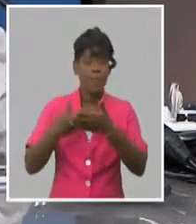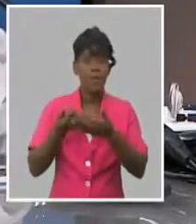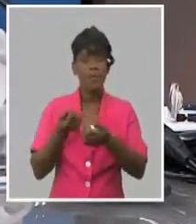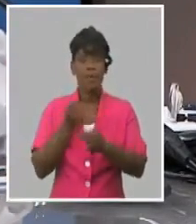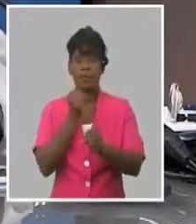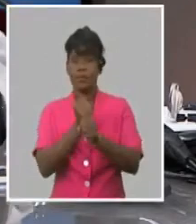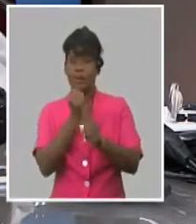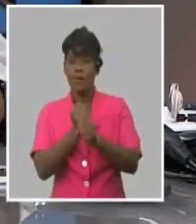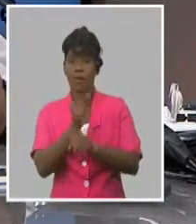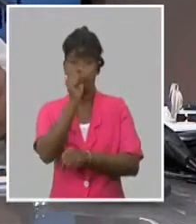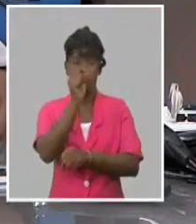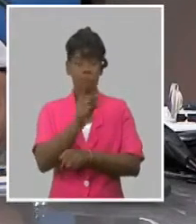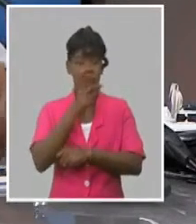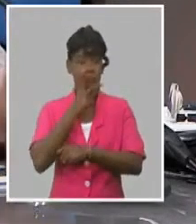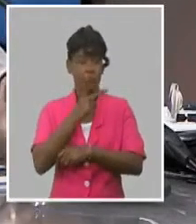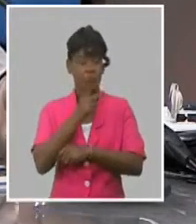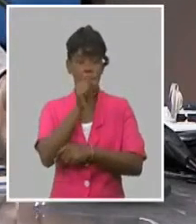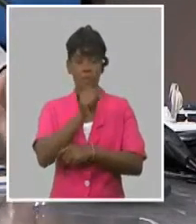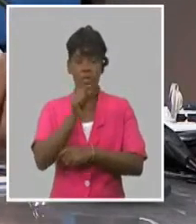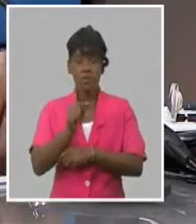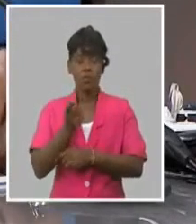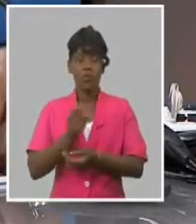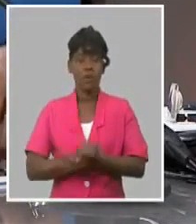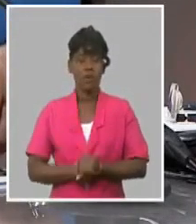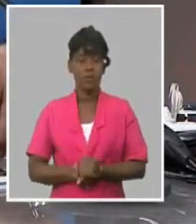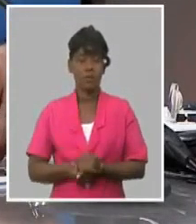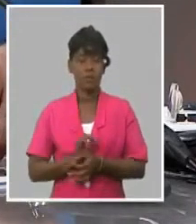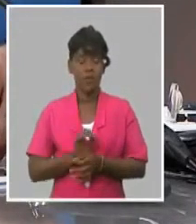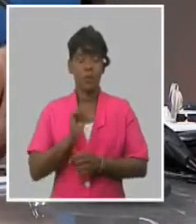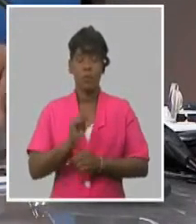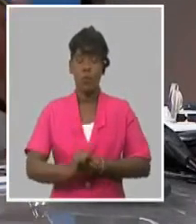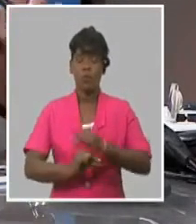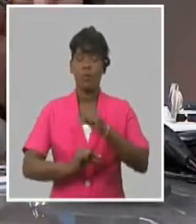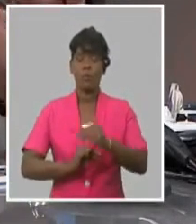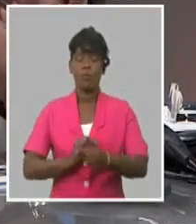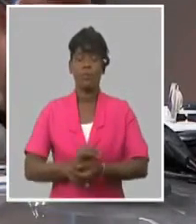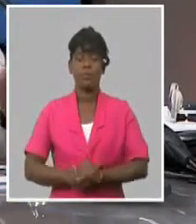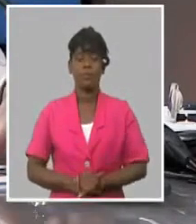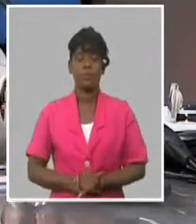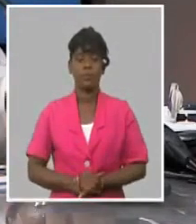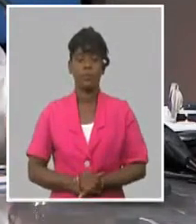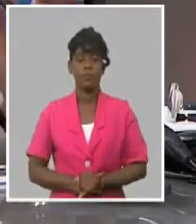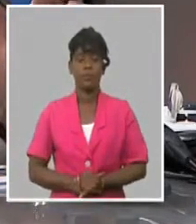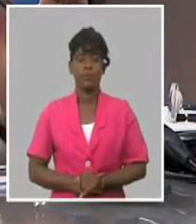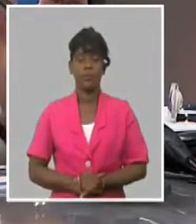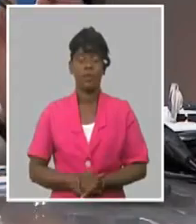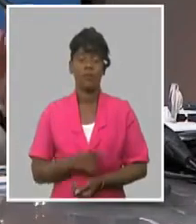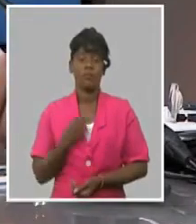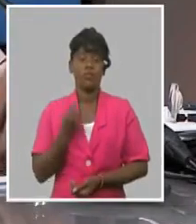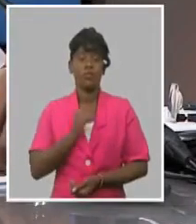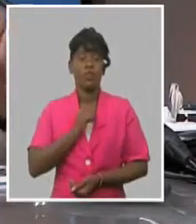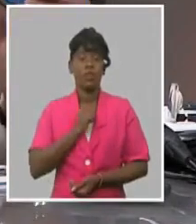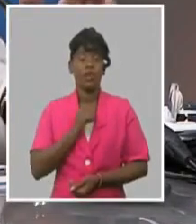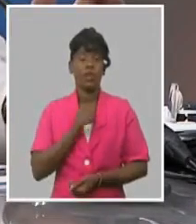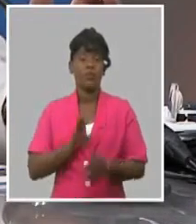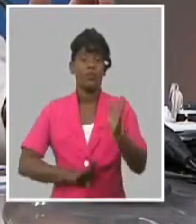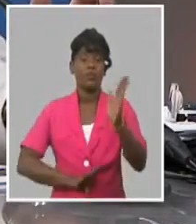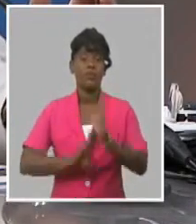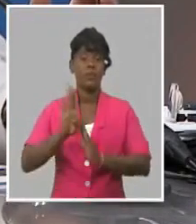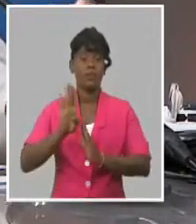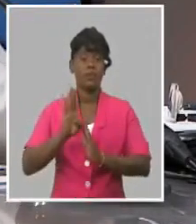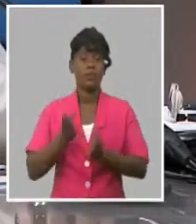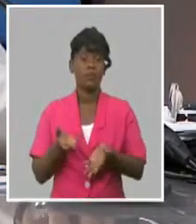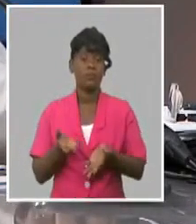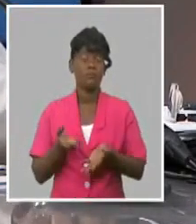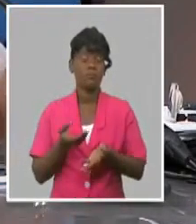sean más eficientes. Entonces, bueno, para poder seguir avanzando, tenemos que